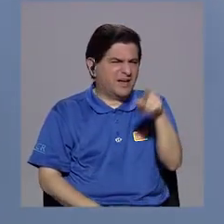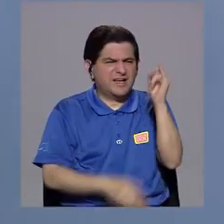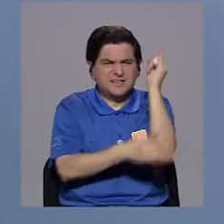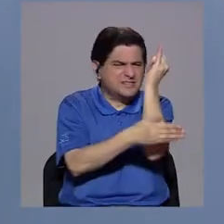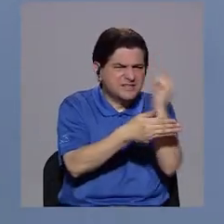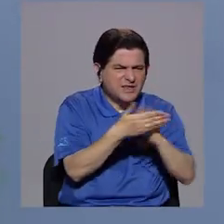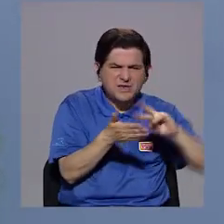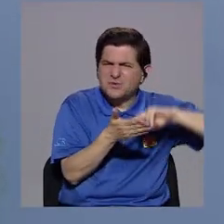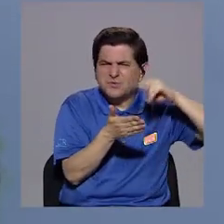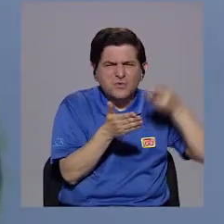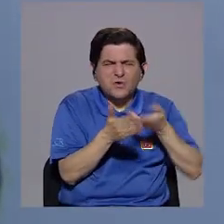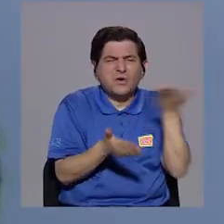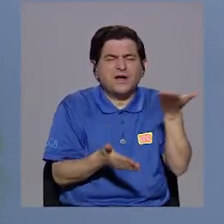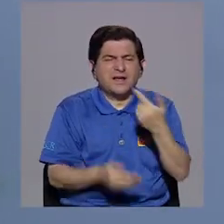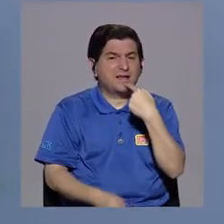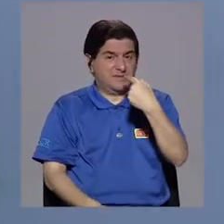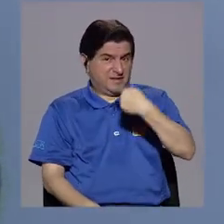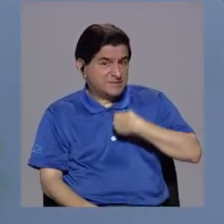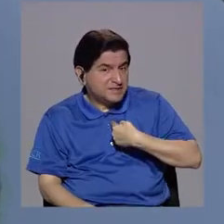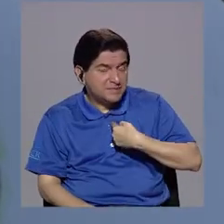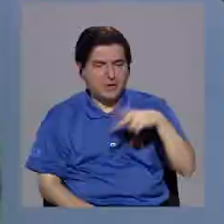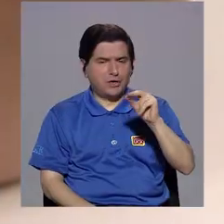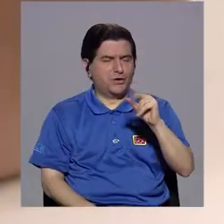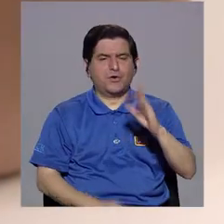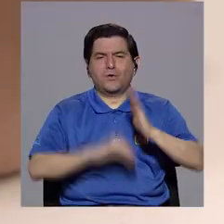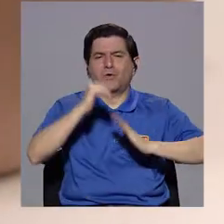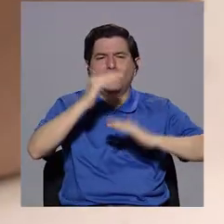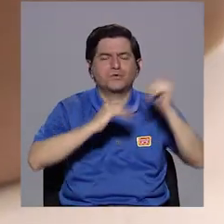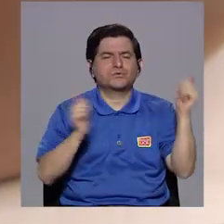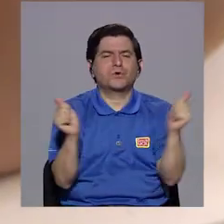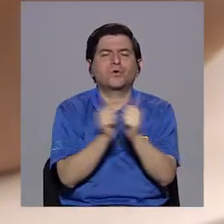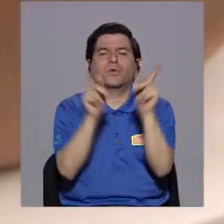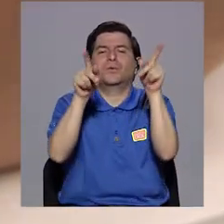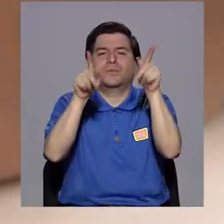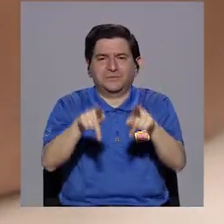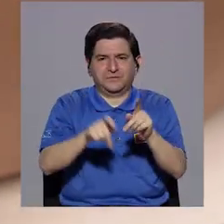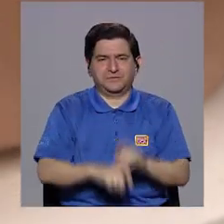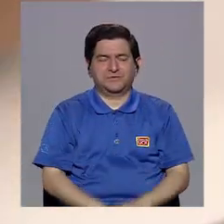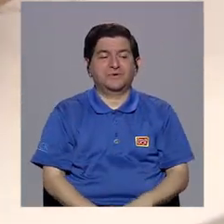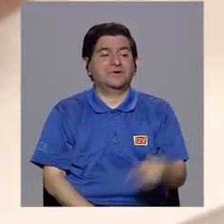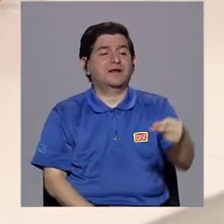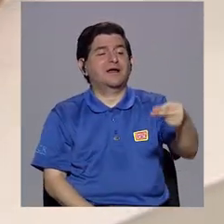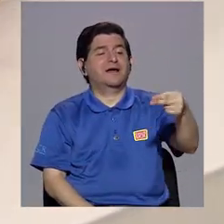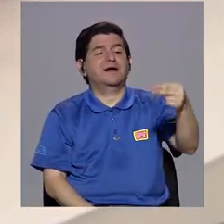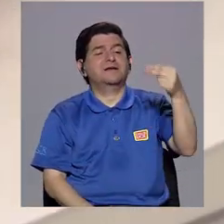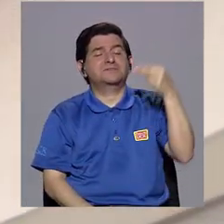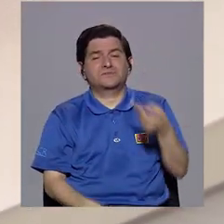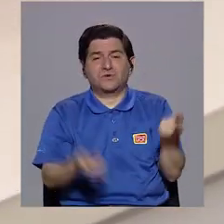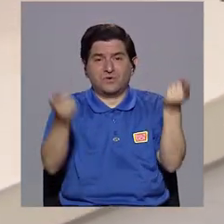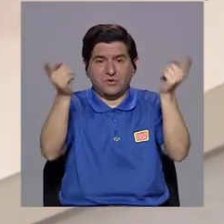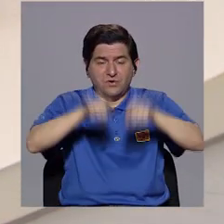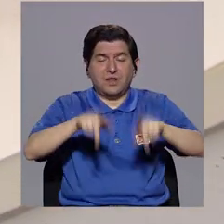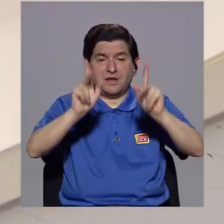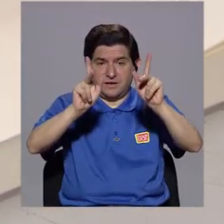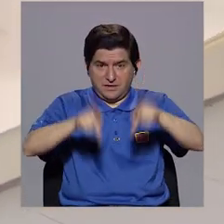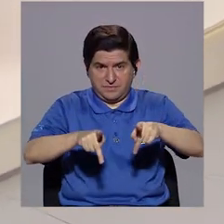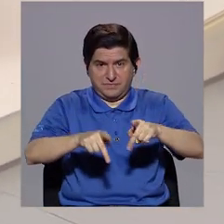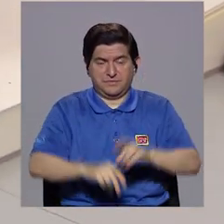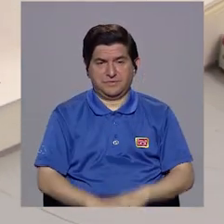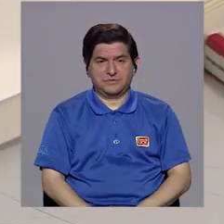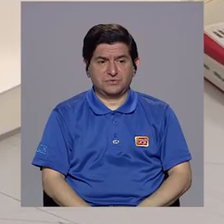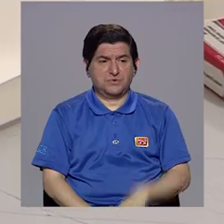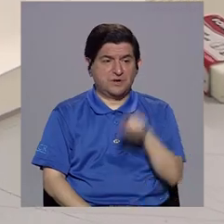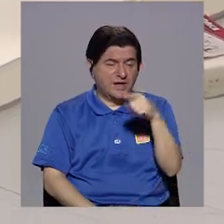¿qué significa? ¿Verdad? Interprétemelo, dígamelo. No, uh-huh. se construye con el paciente, o sea, la historia y lo que le sucede a esa